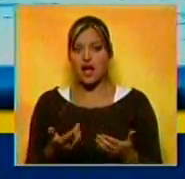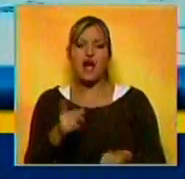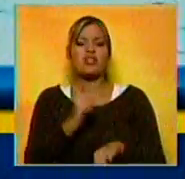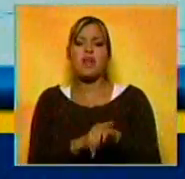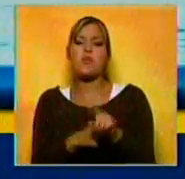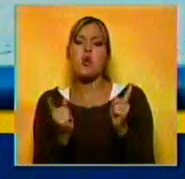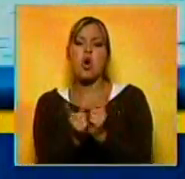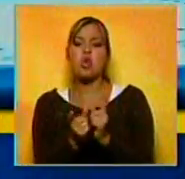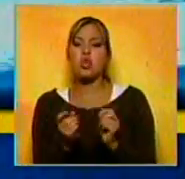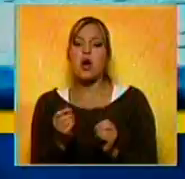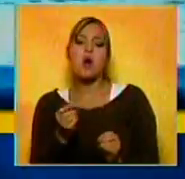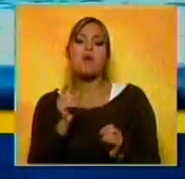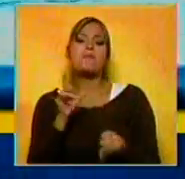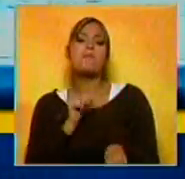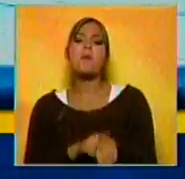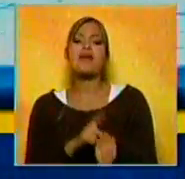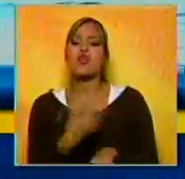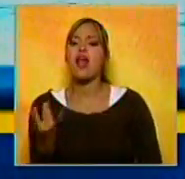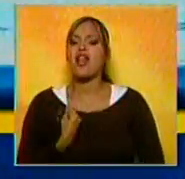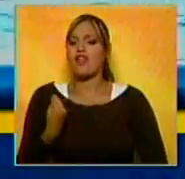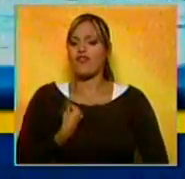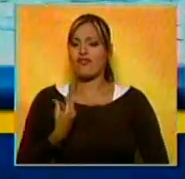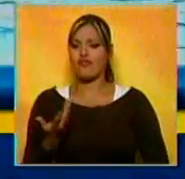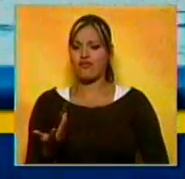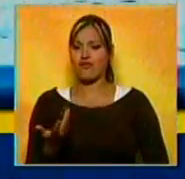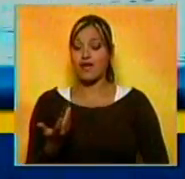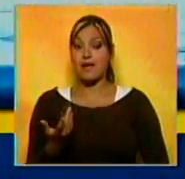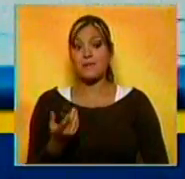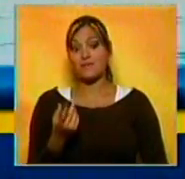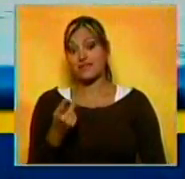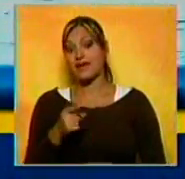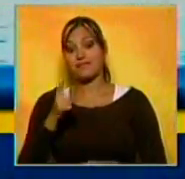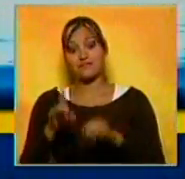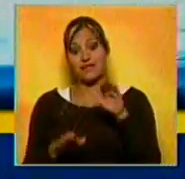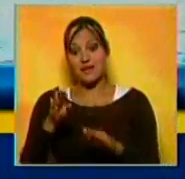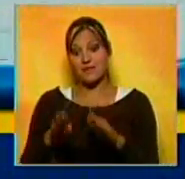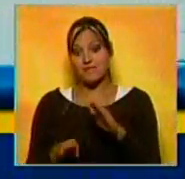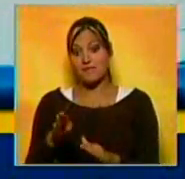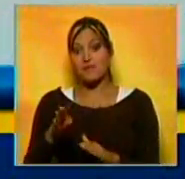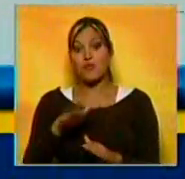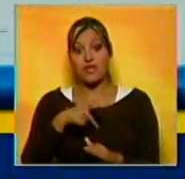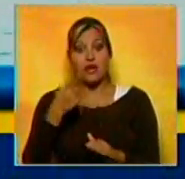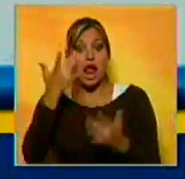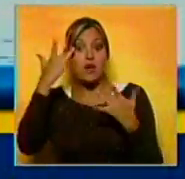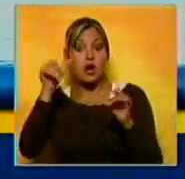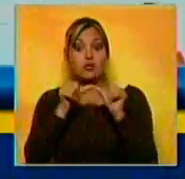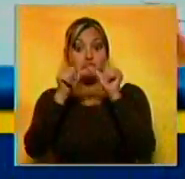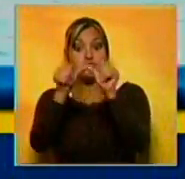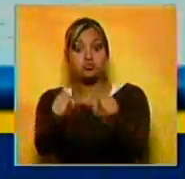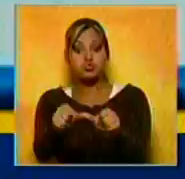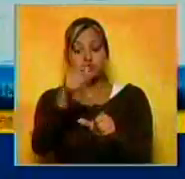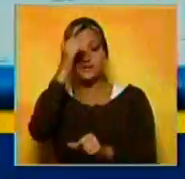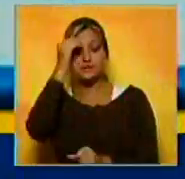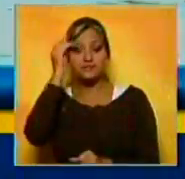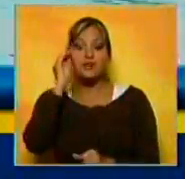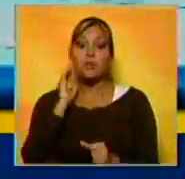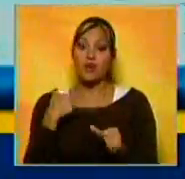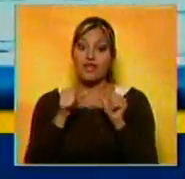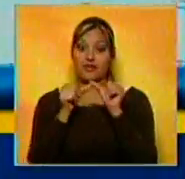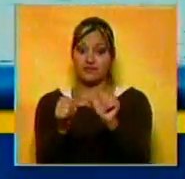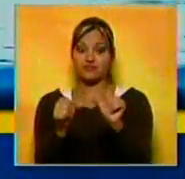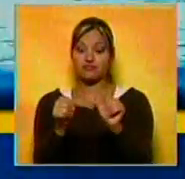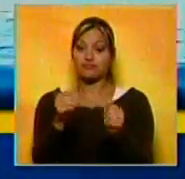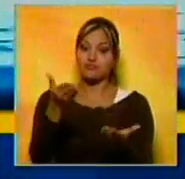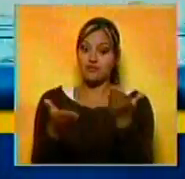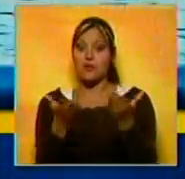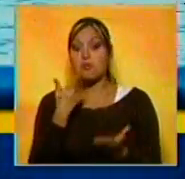pasajera, para vivir el momento, pero a lo mejor eso puede llevar a una relación duradera. O sea, que no se sabe, 50 y 50. Que no se sabe, porque a lo mejor